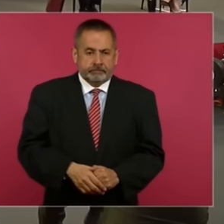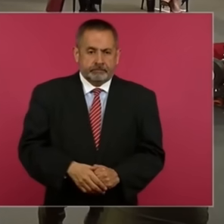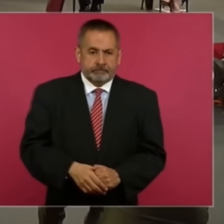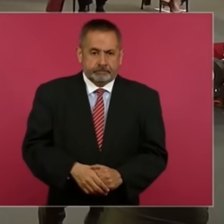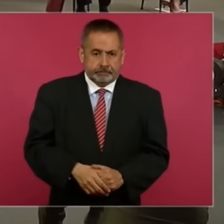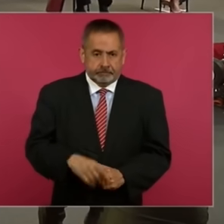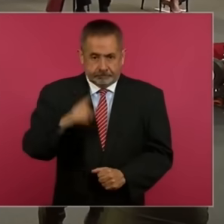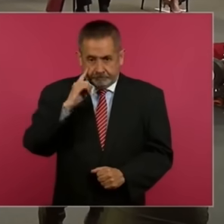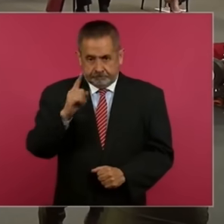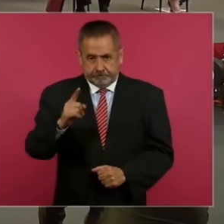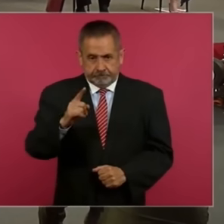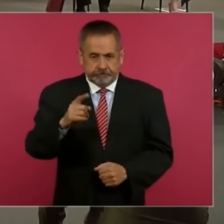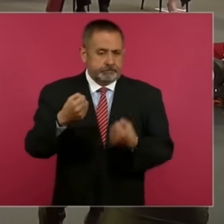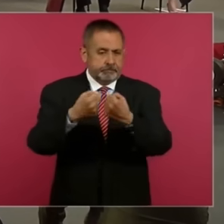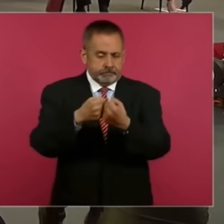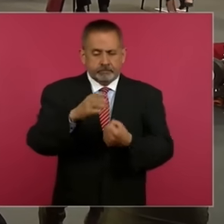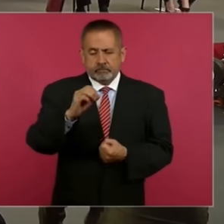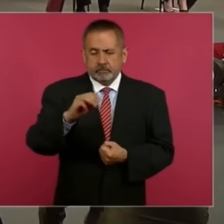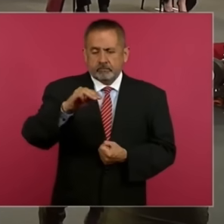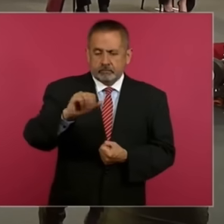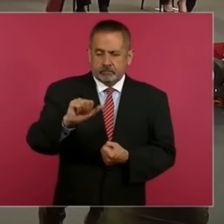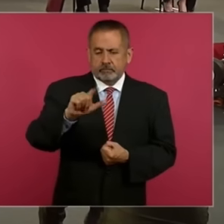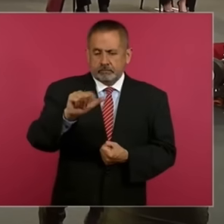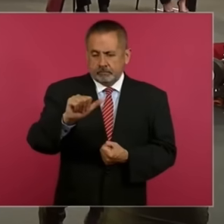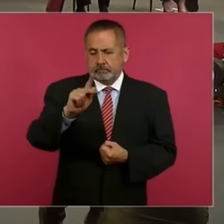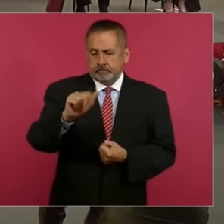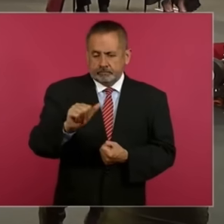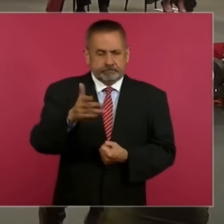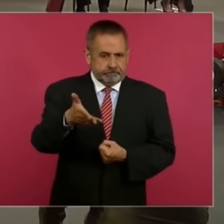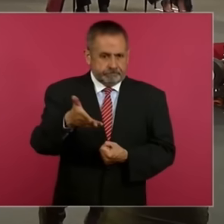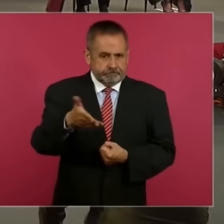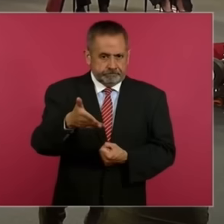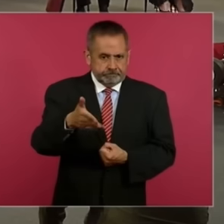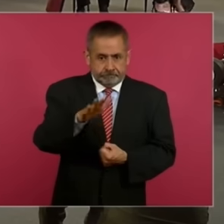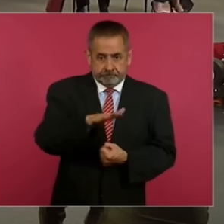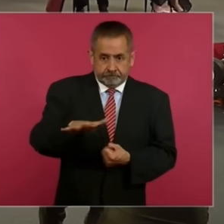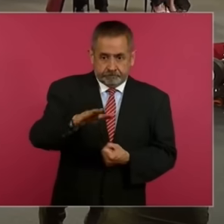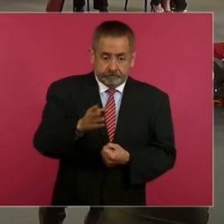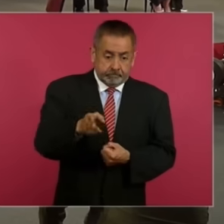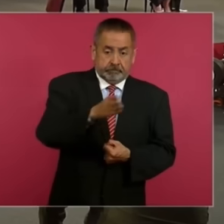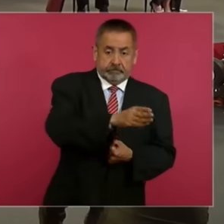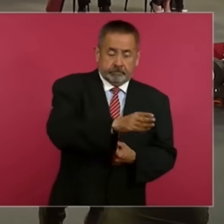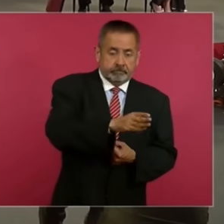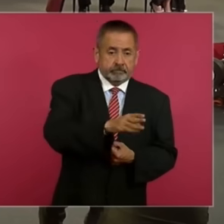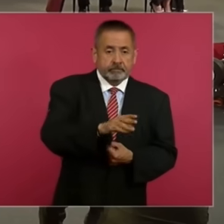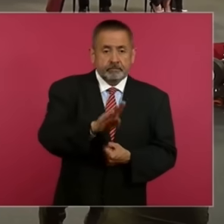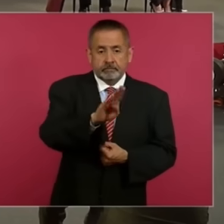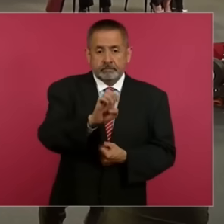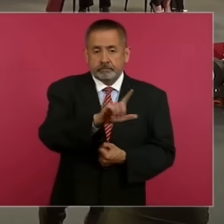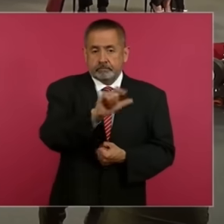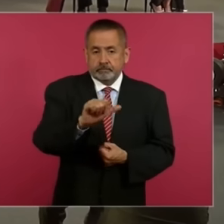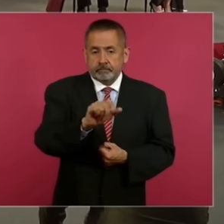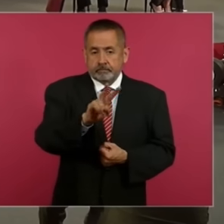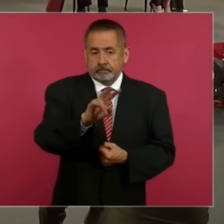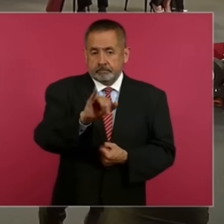Aquí, frontera Comalapa, esta es Bellavista, es otro